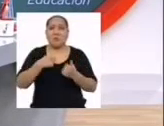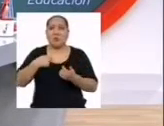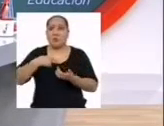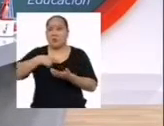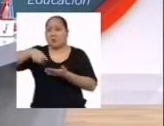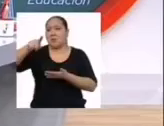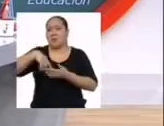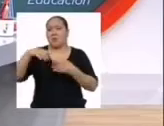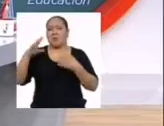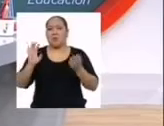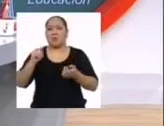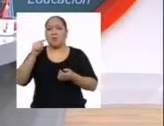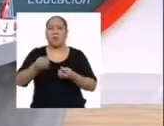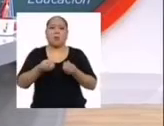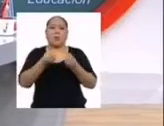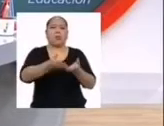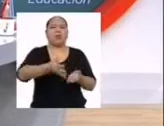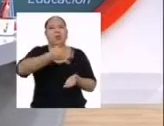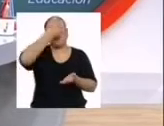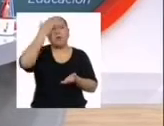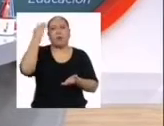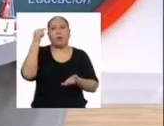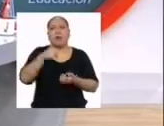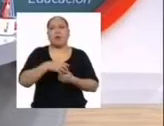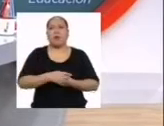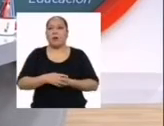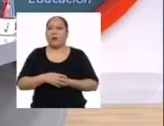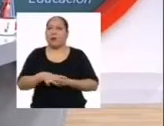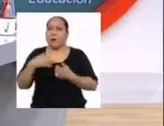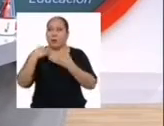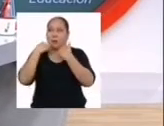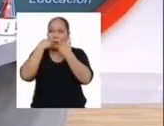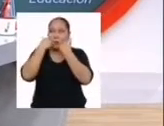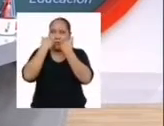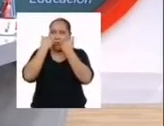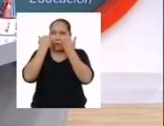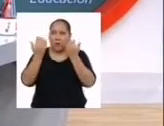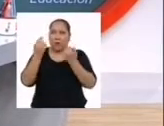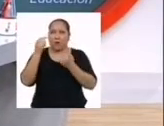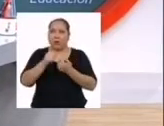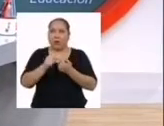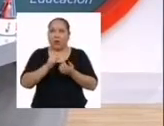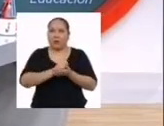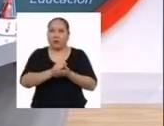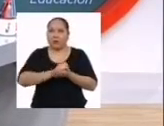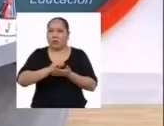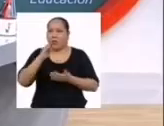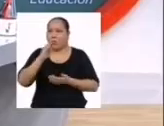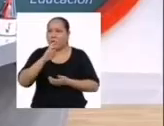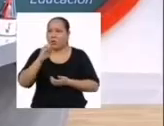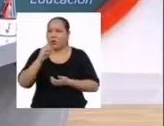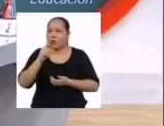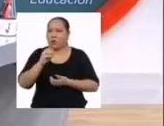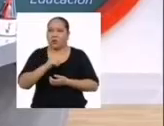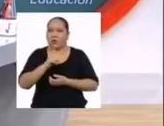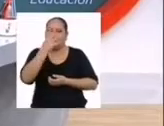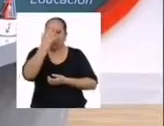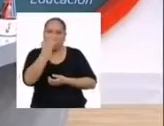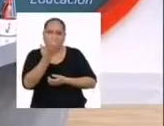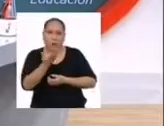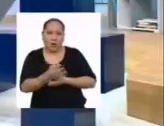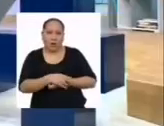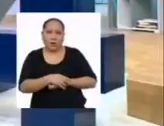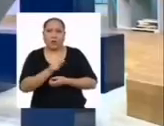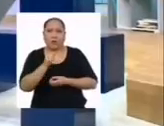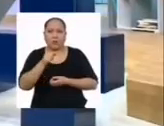nomás. Lo habías dejado olvidado en el set. ¡Ay, qué vergüenza! Ese era un borrador. Tampoco te molestes, Yaremis. Fue con